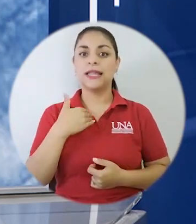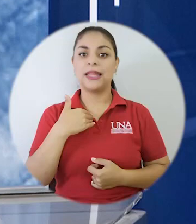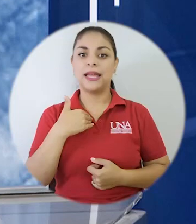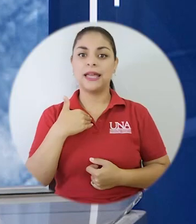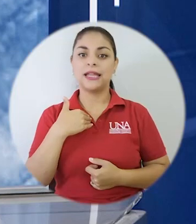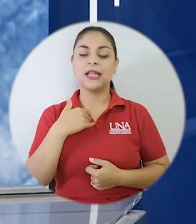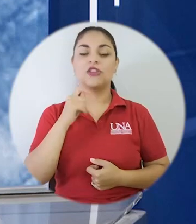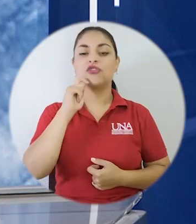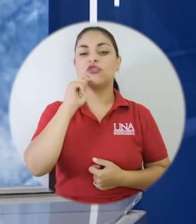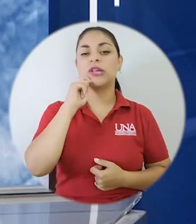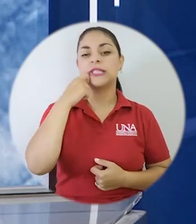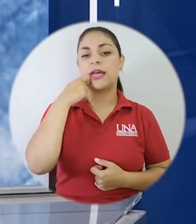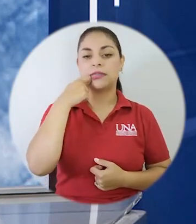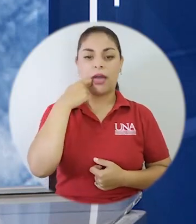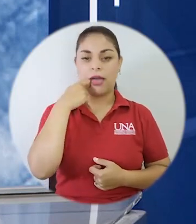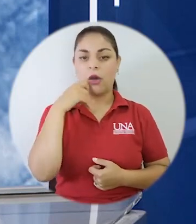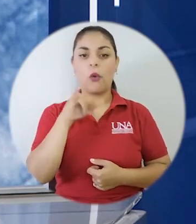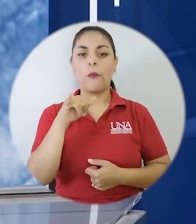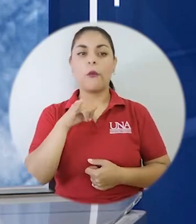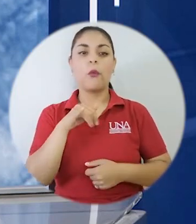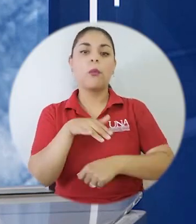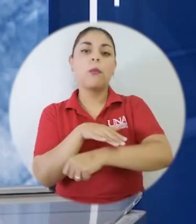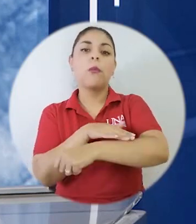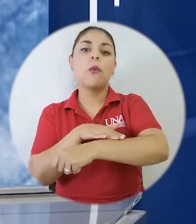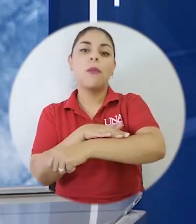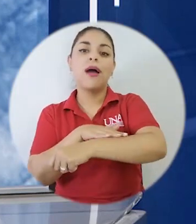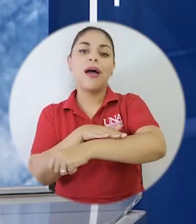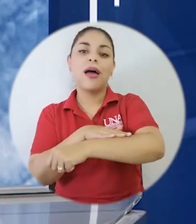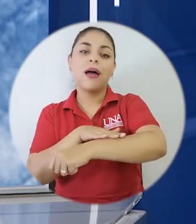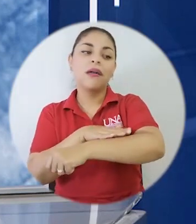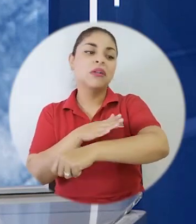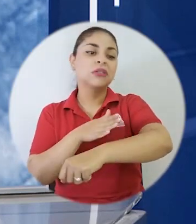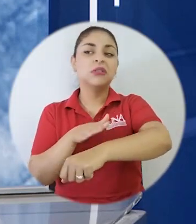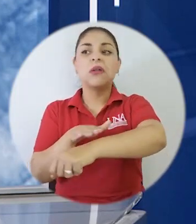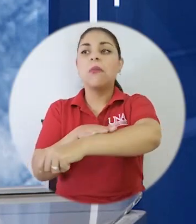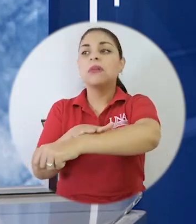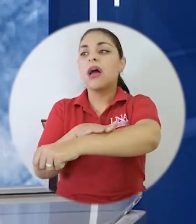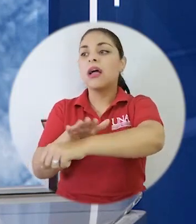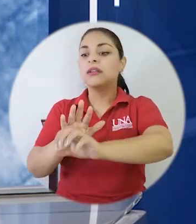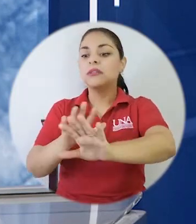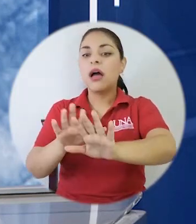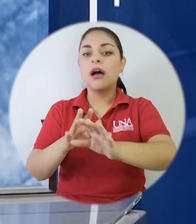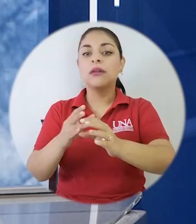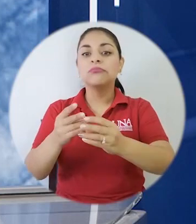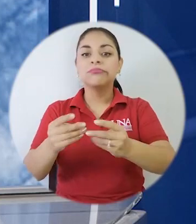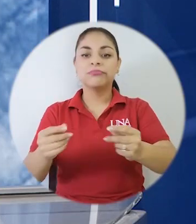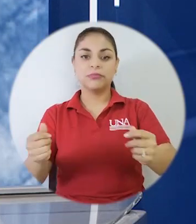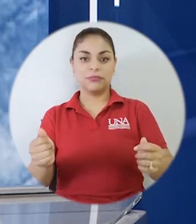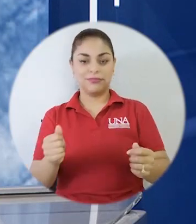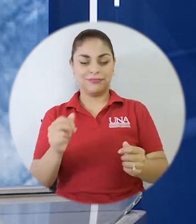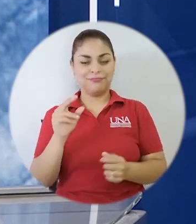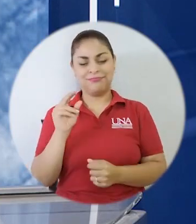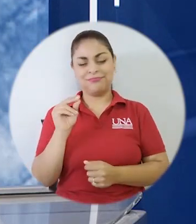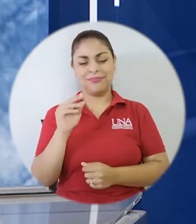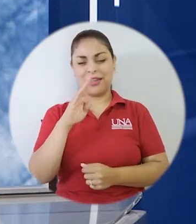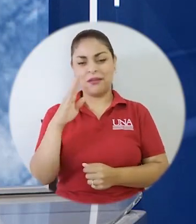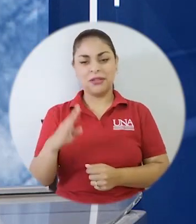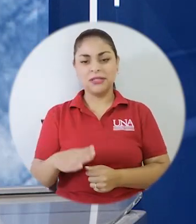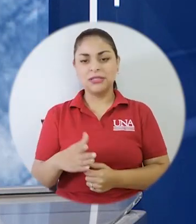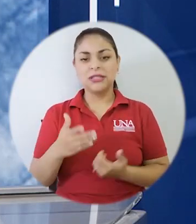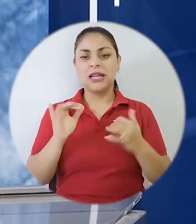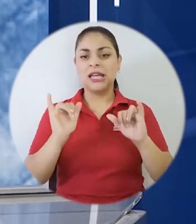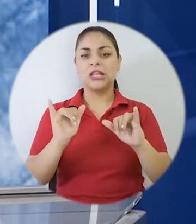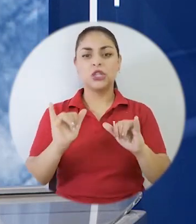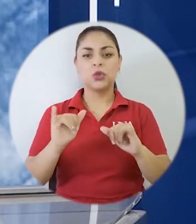llevar la receta de la pomada canaria, como decía mi abuelita, ¿verdad?, que la aplicamos aquí en la GAM, pretender que se vaya